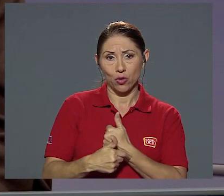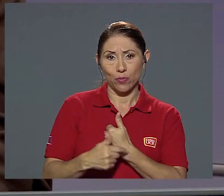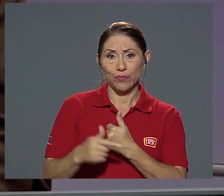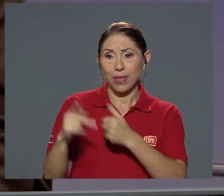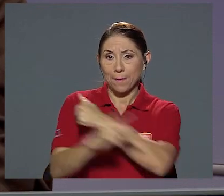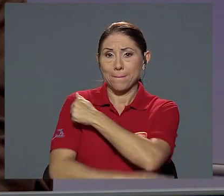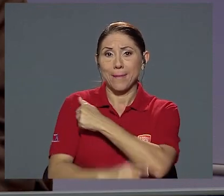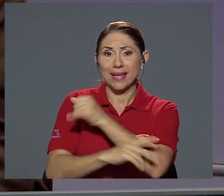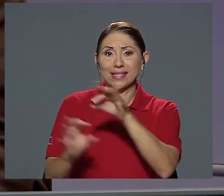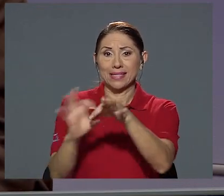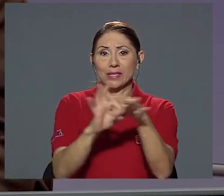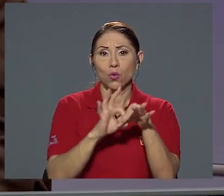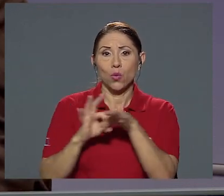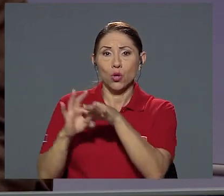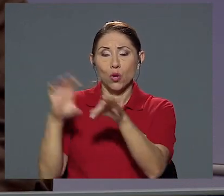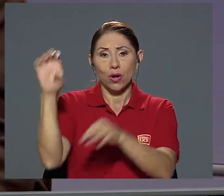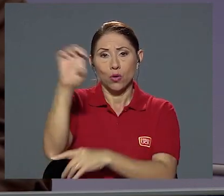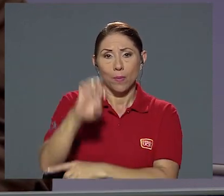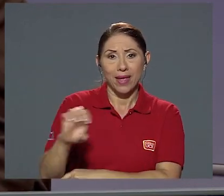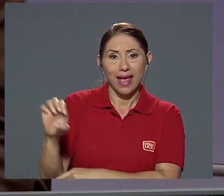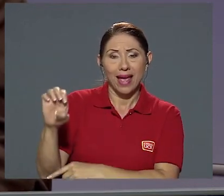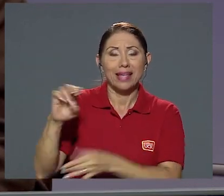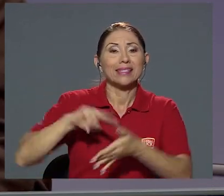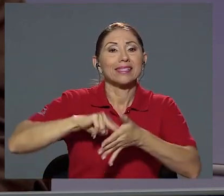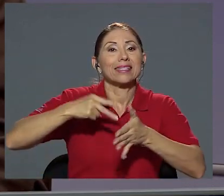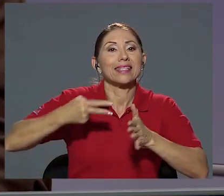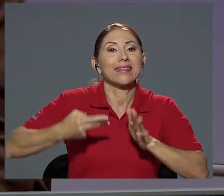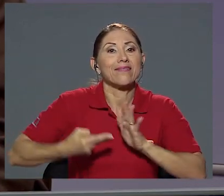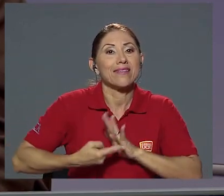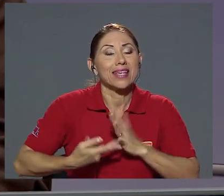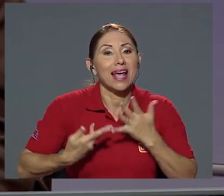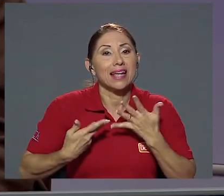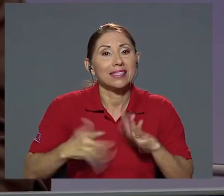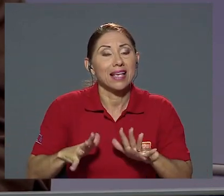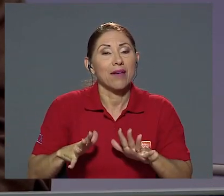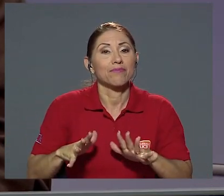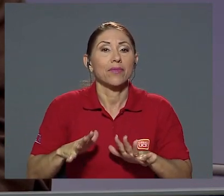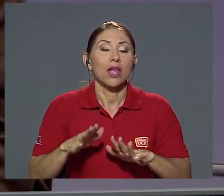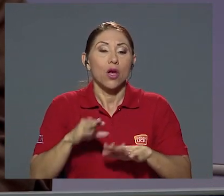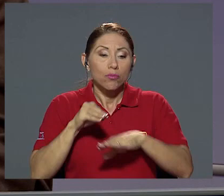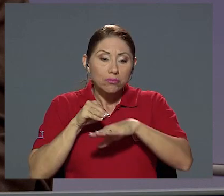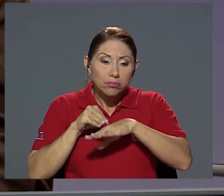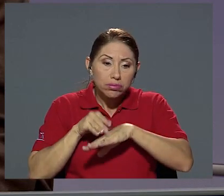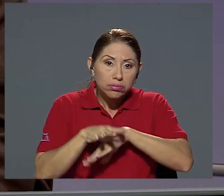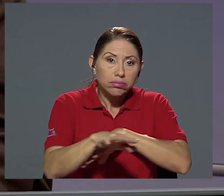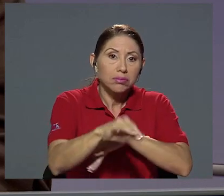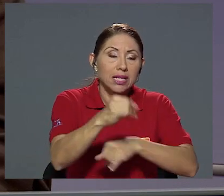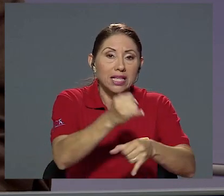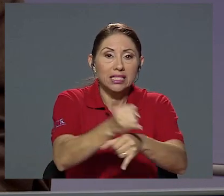Europea definitivamente implicaría una intervención de la institucionalidad regional